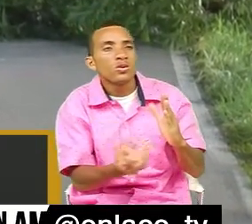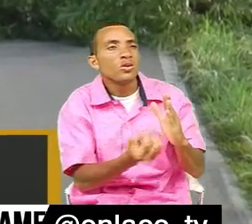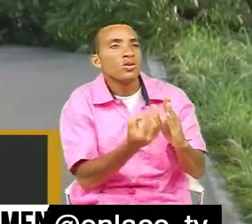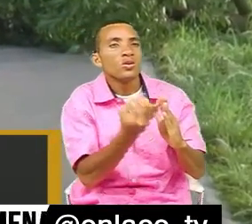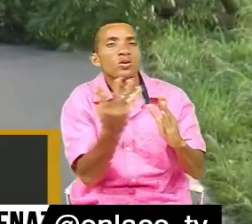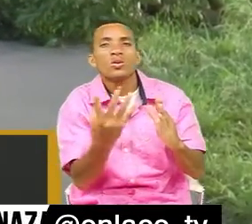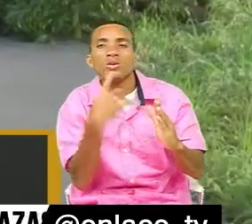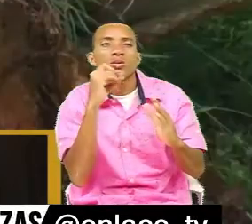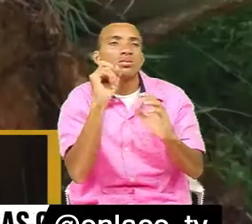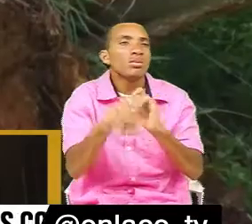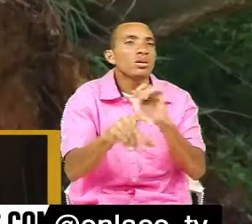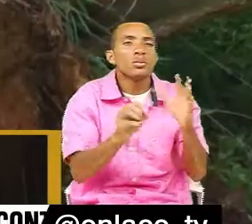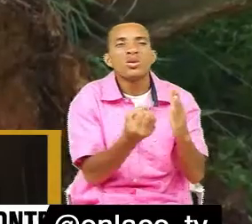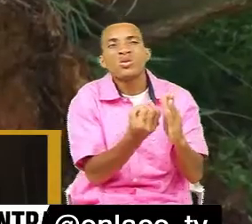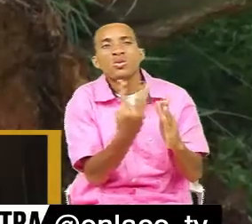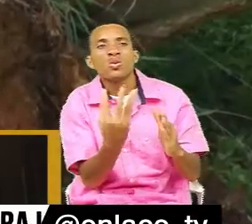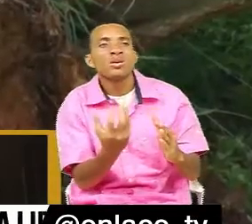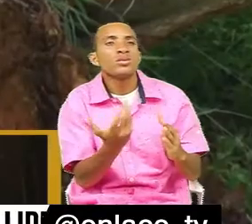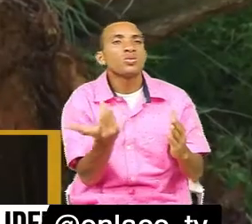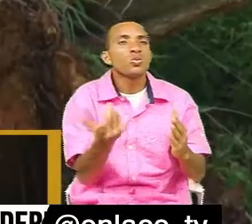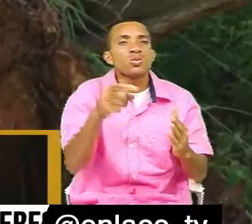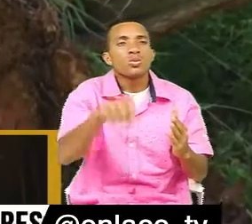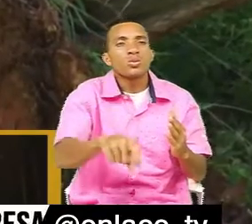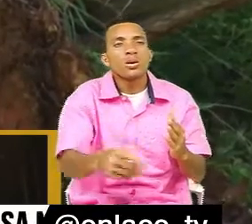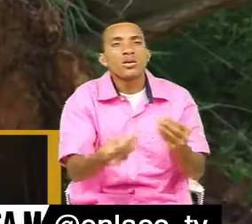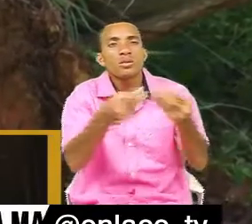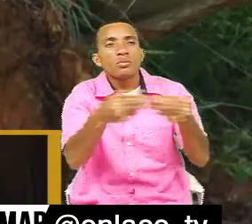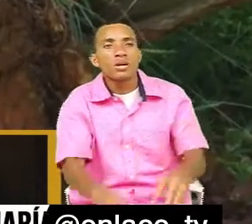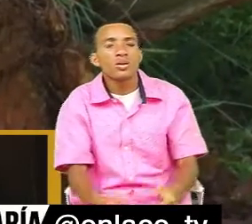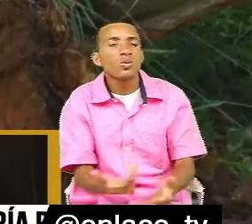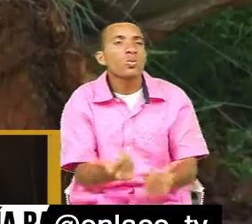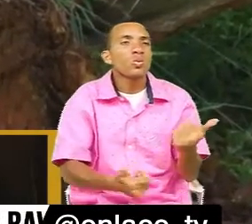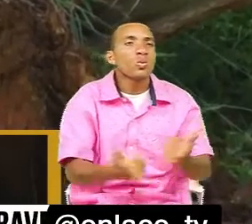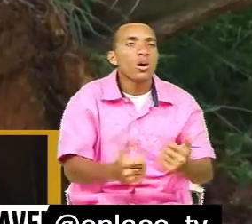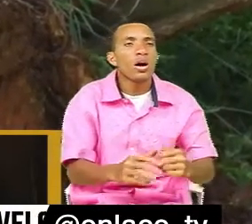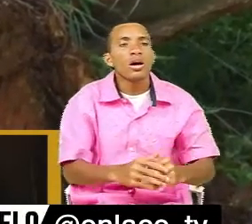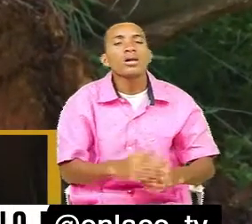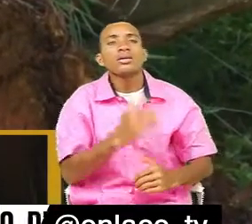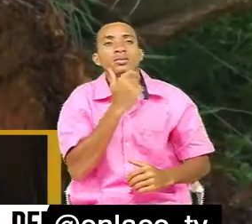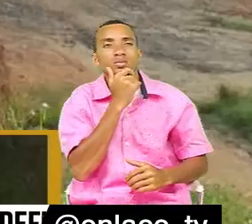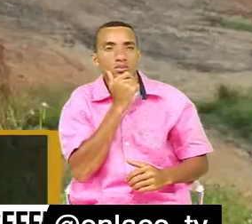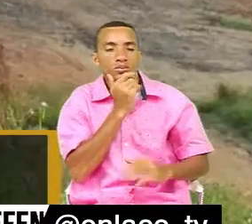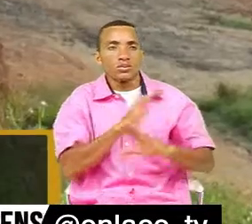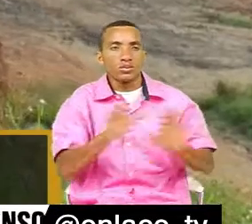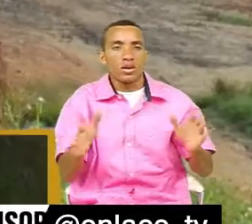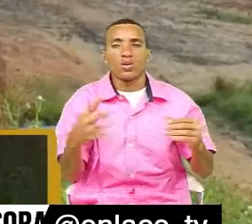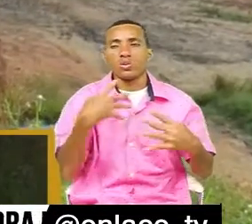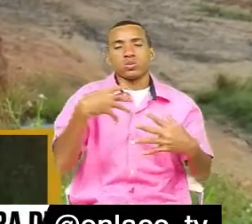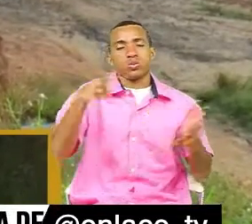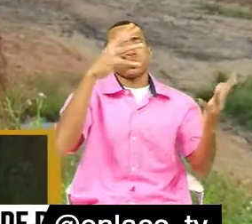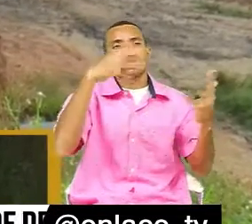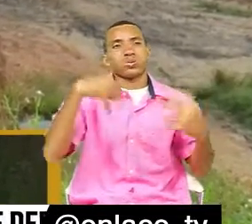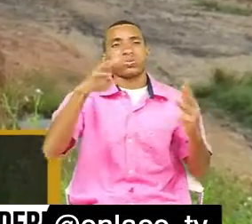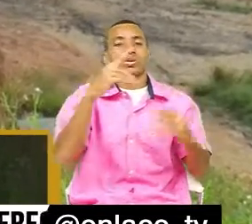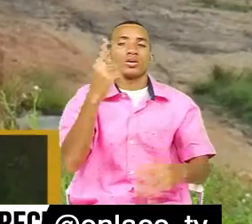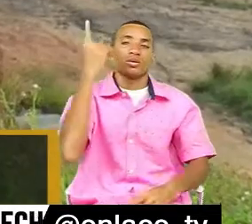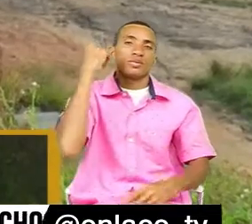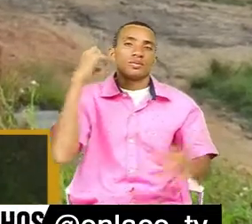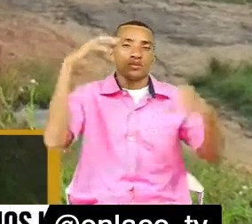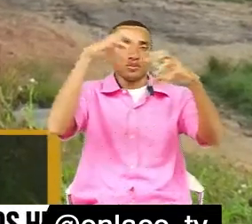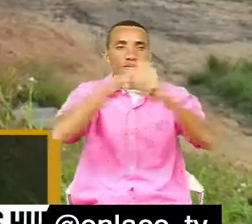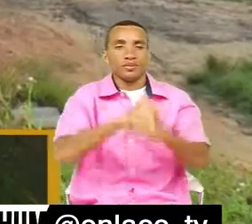los daños y cuáles fueron los daños causados y originados sobre los fuertes vientos que se presentaron en la noche anterior. ¿Qué tipo